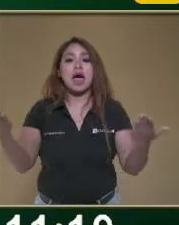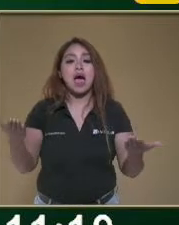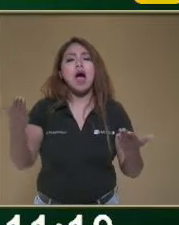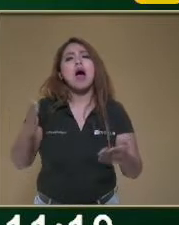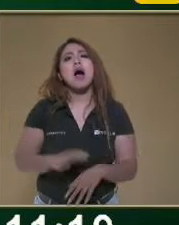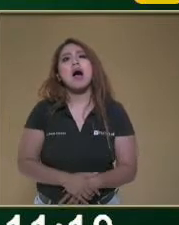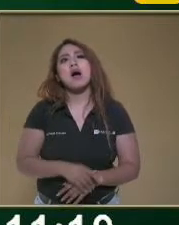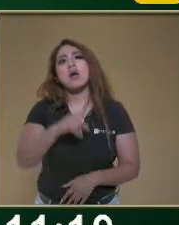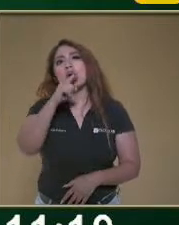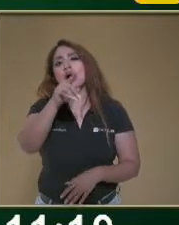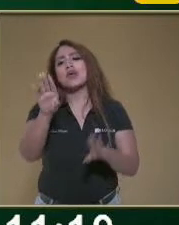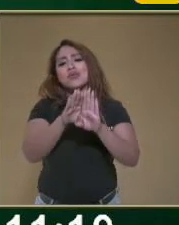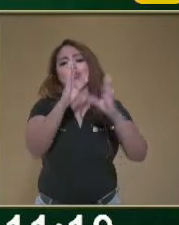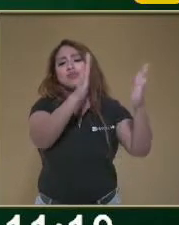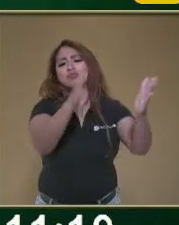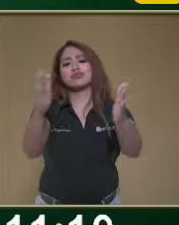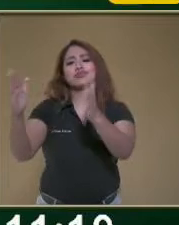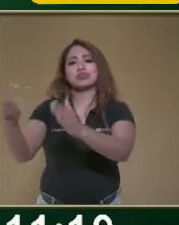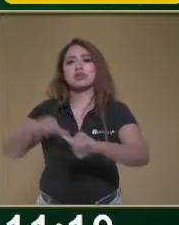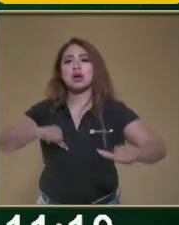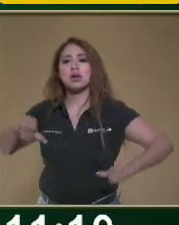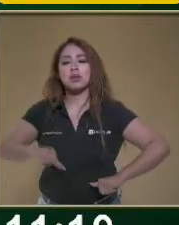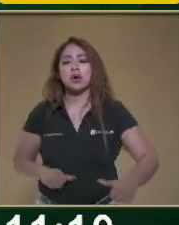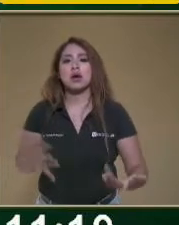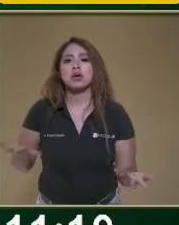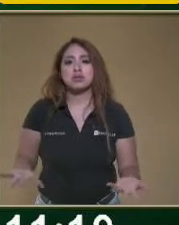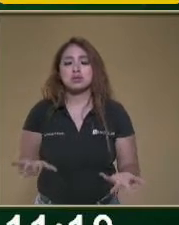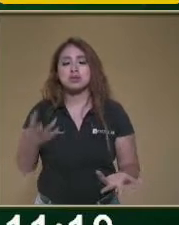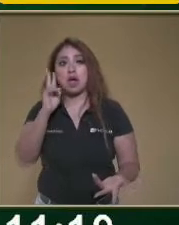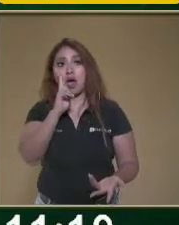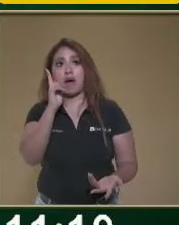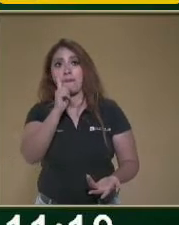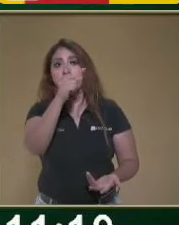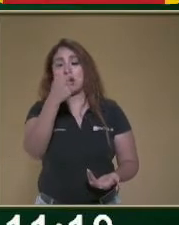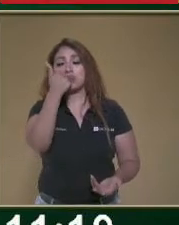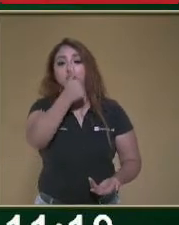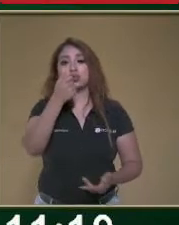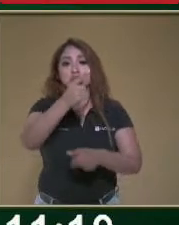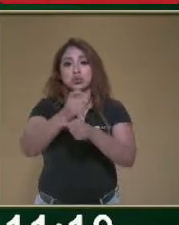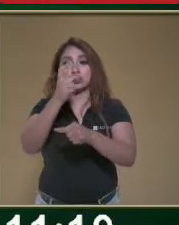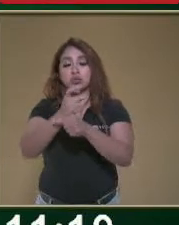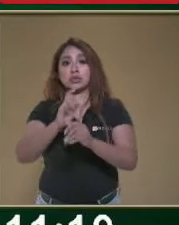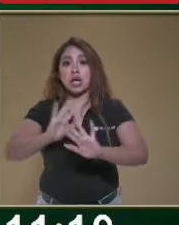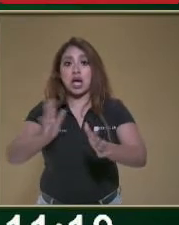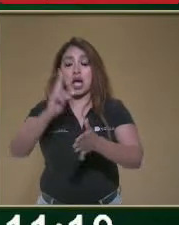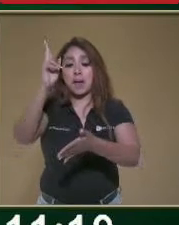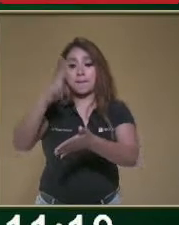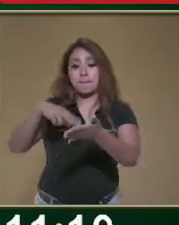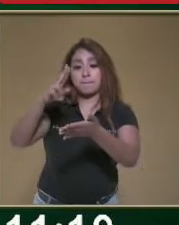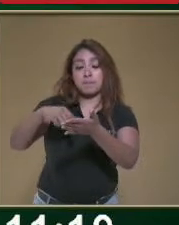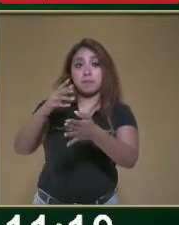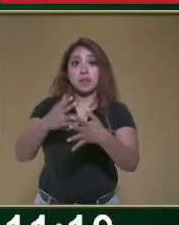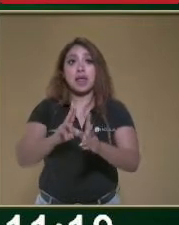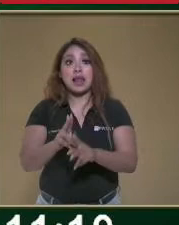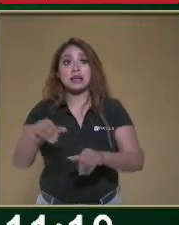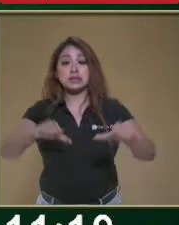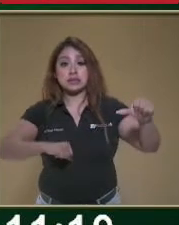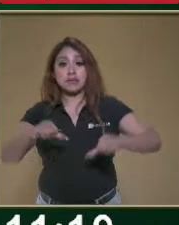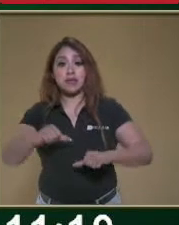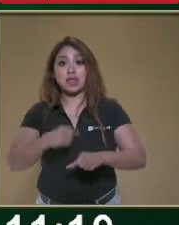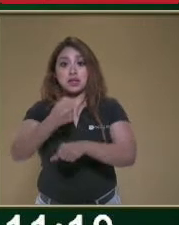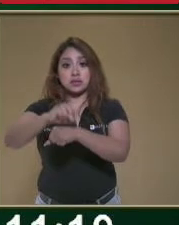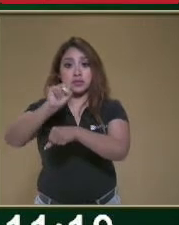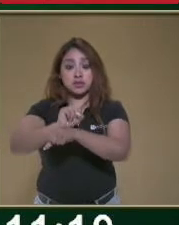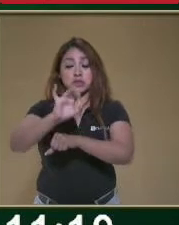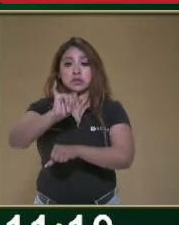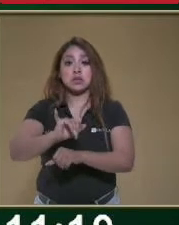sus actividades. Observa cómo los alumnos de primero han registrado las actividades de la siguiente semana.